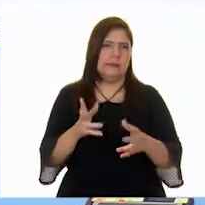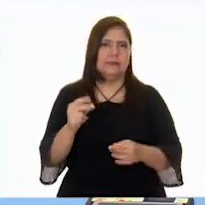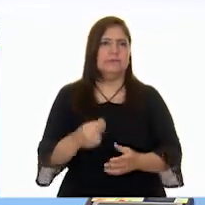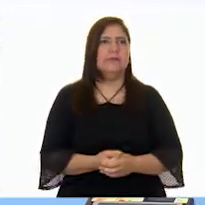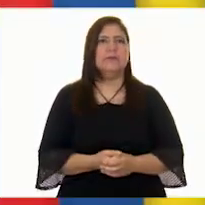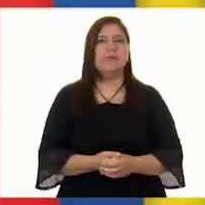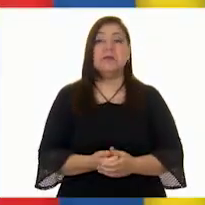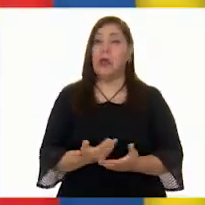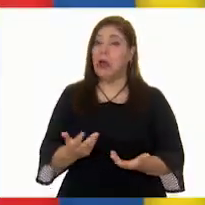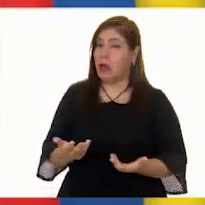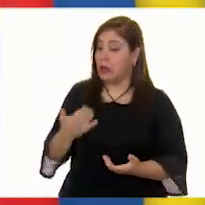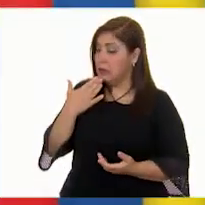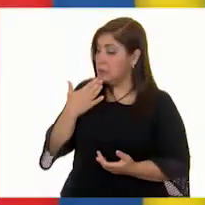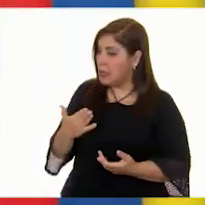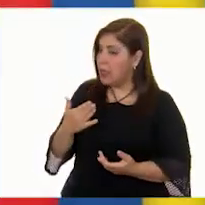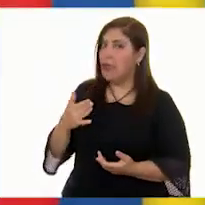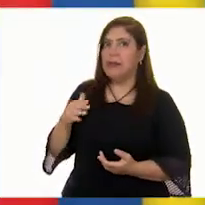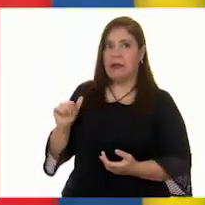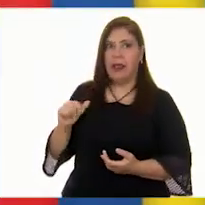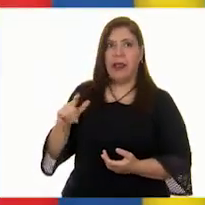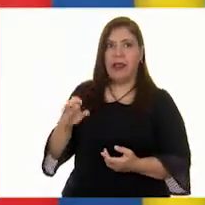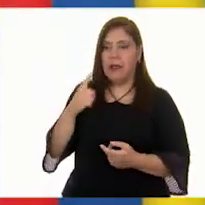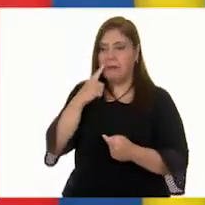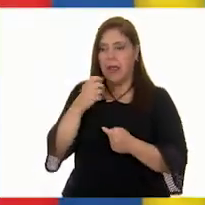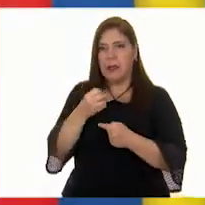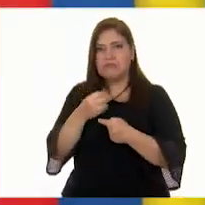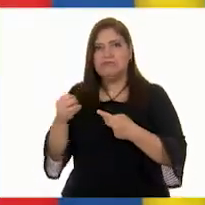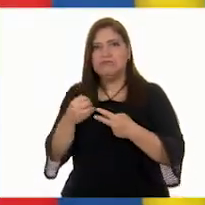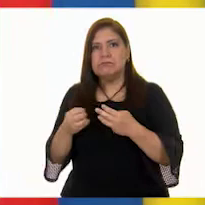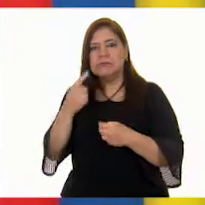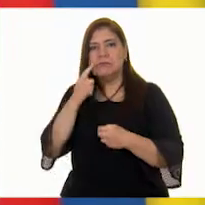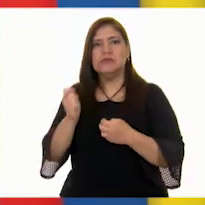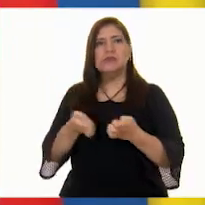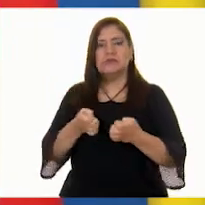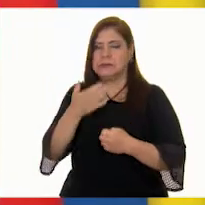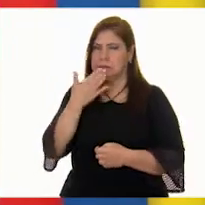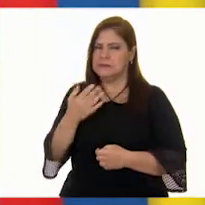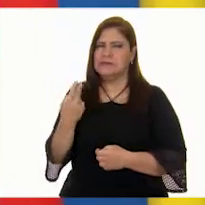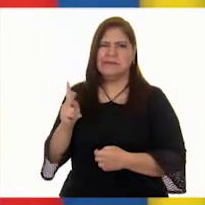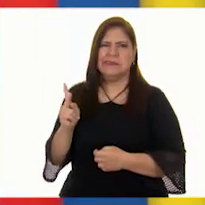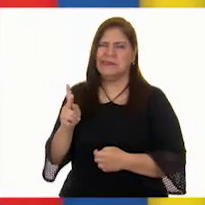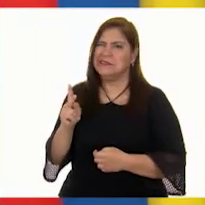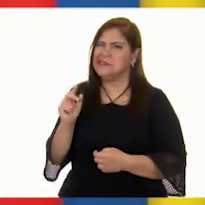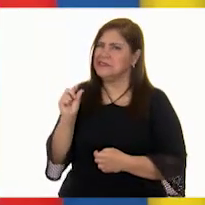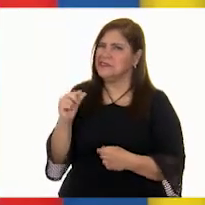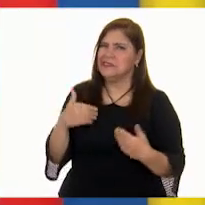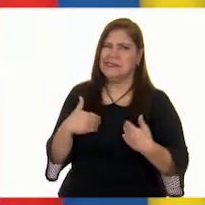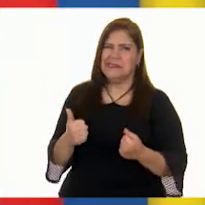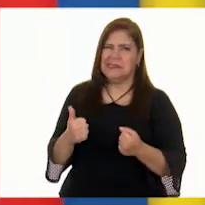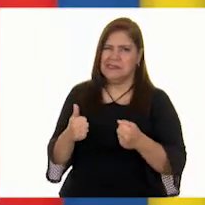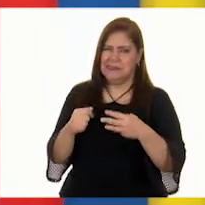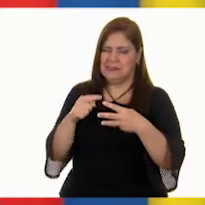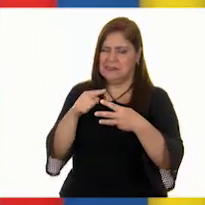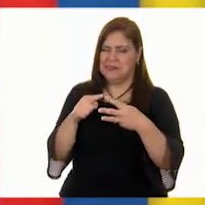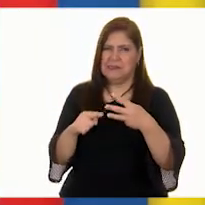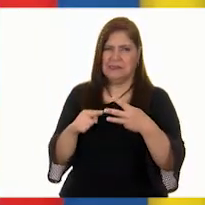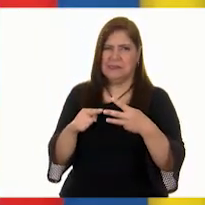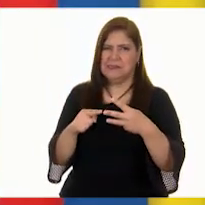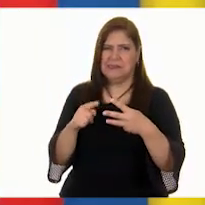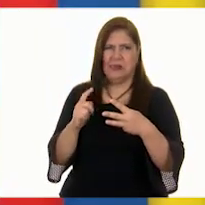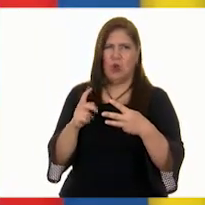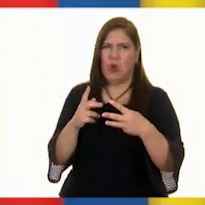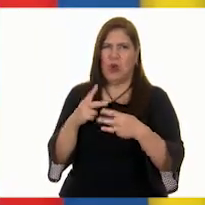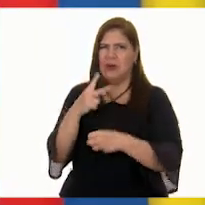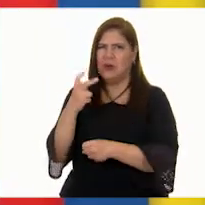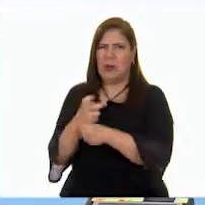Ale, felicidades. La verdad es que tienes una rutina estupenda. Pero no entendí lo de la segunda mitad de tu calentamiento